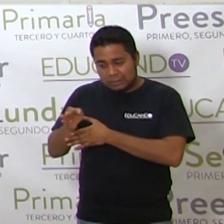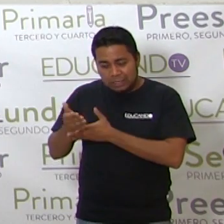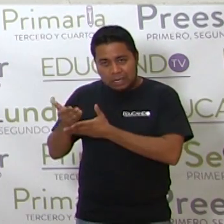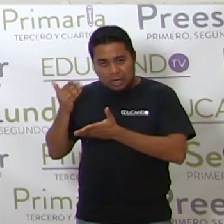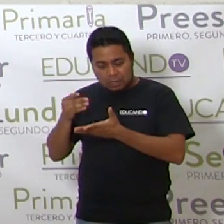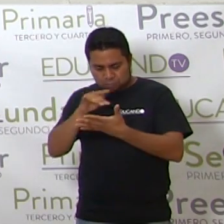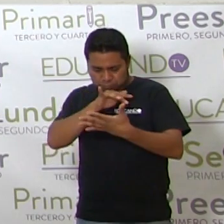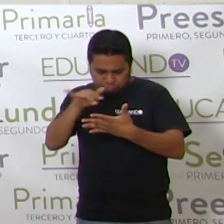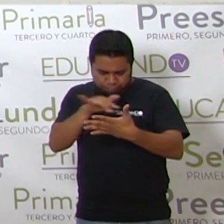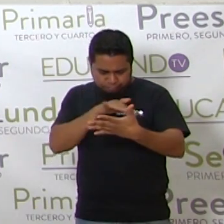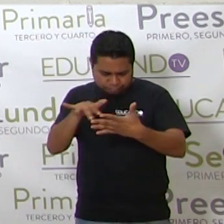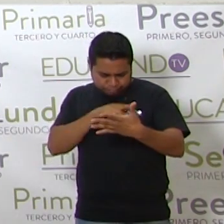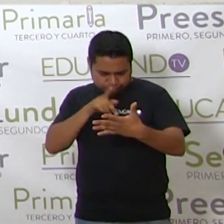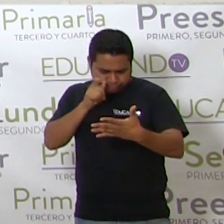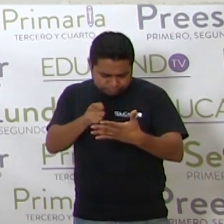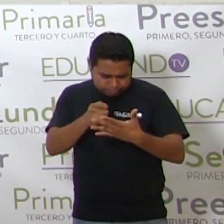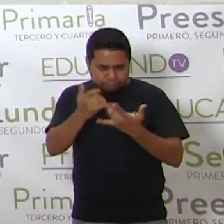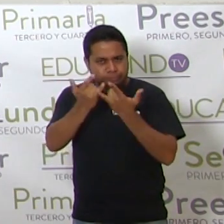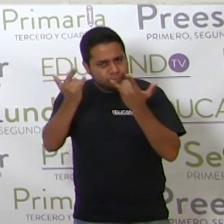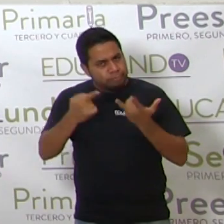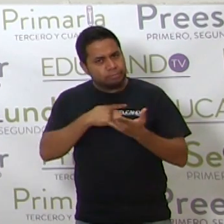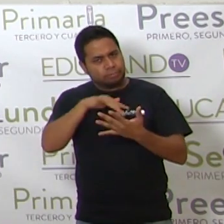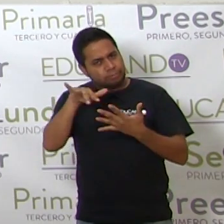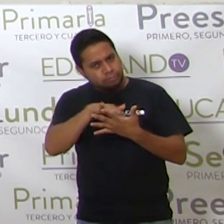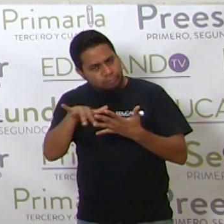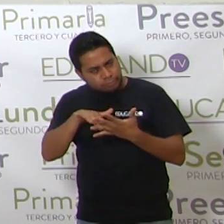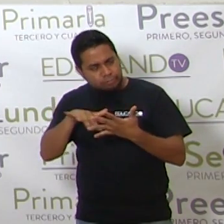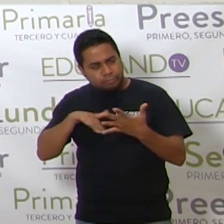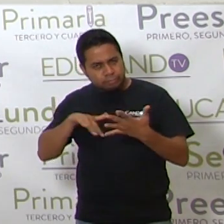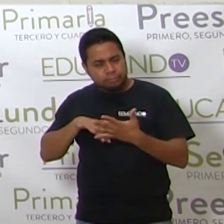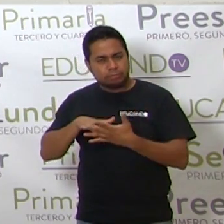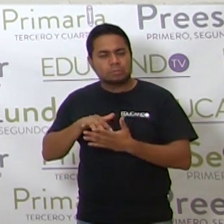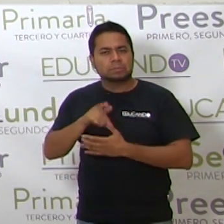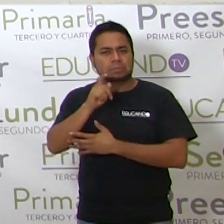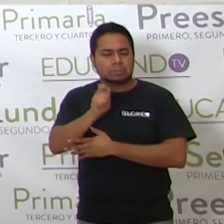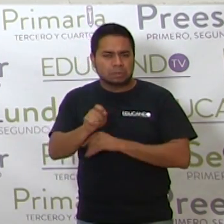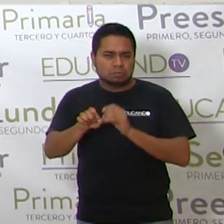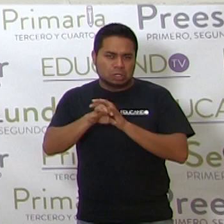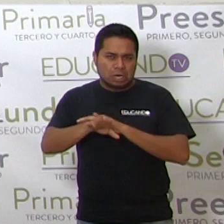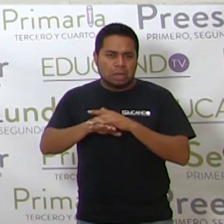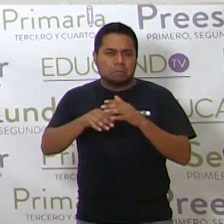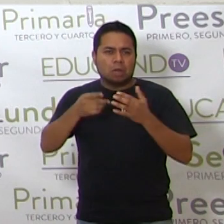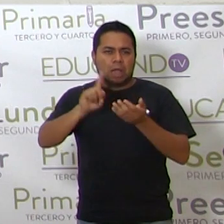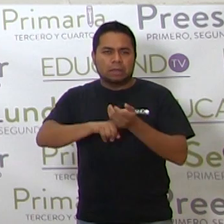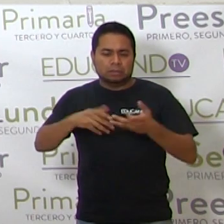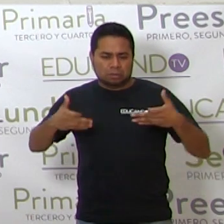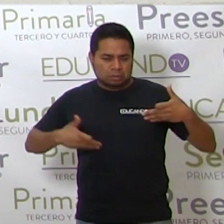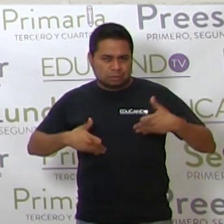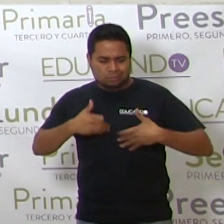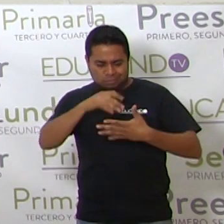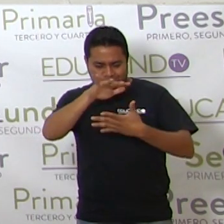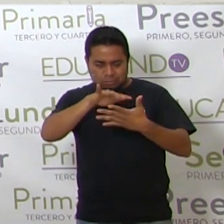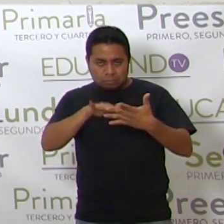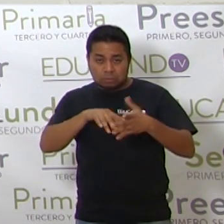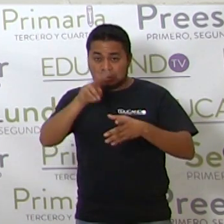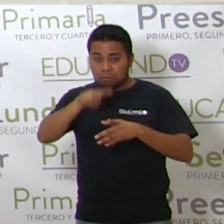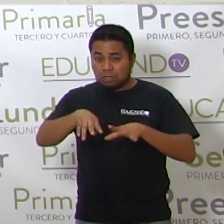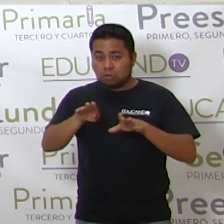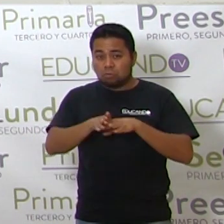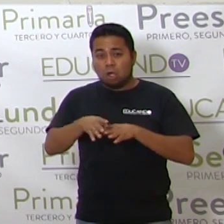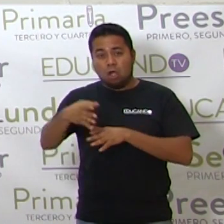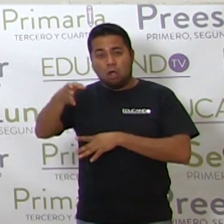leen lo que es el guión y lo que son libretas regularmente los guiones y los libretos son sumamente grandes